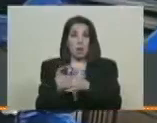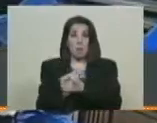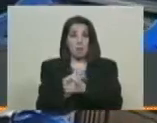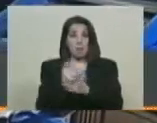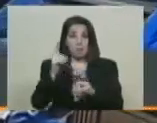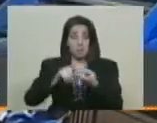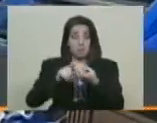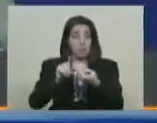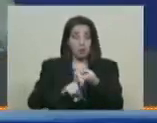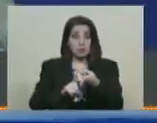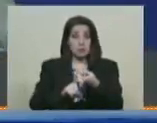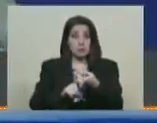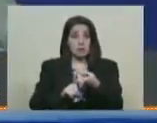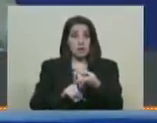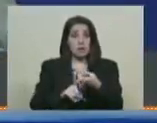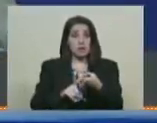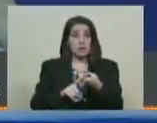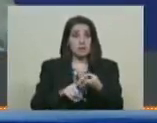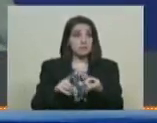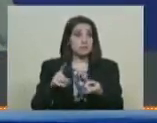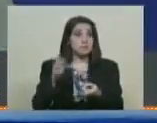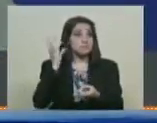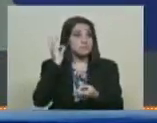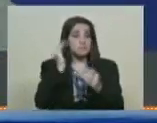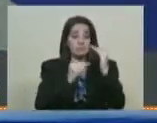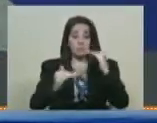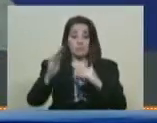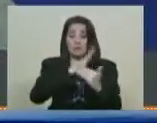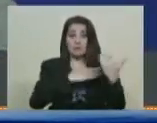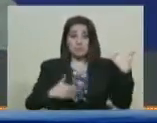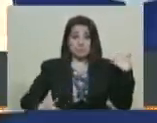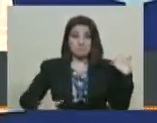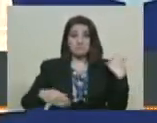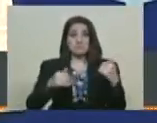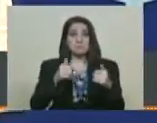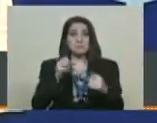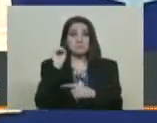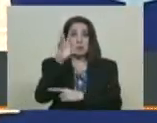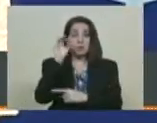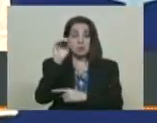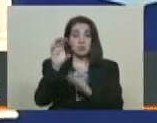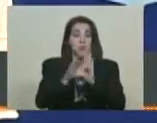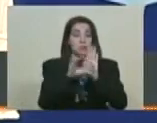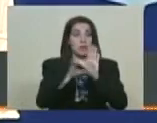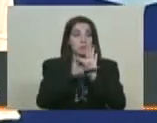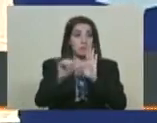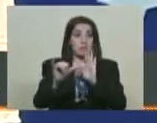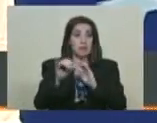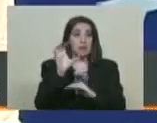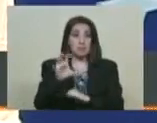Cilia Flores de Maduro, primera combatiente, constituyente de la patria.